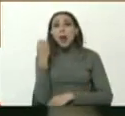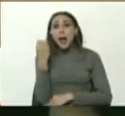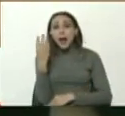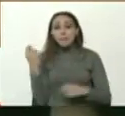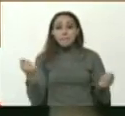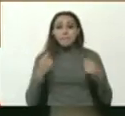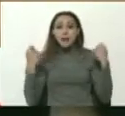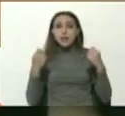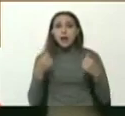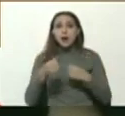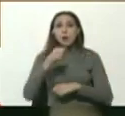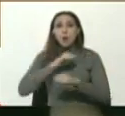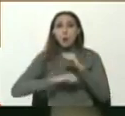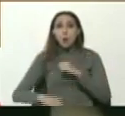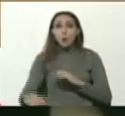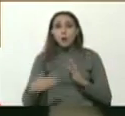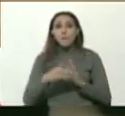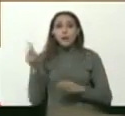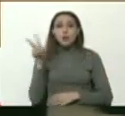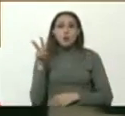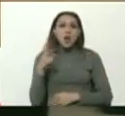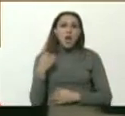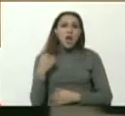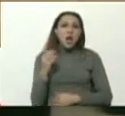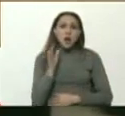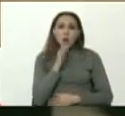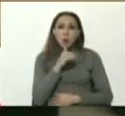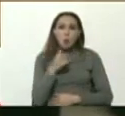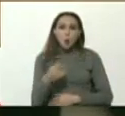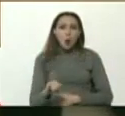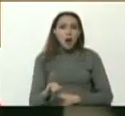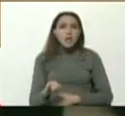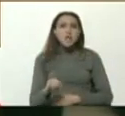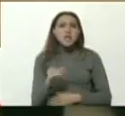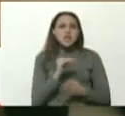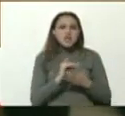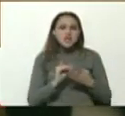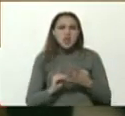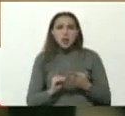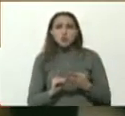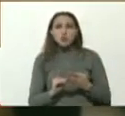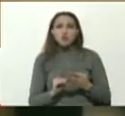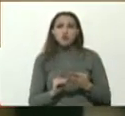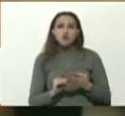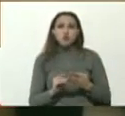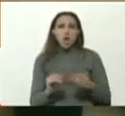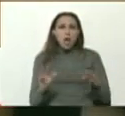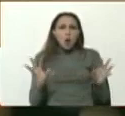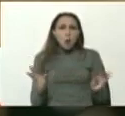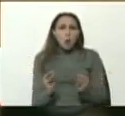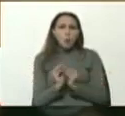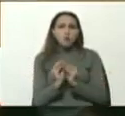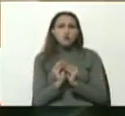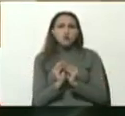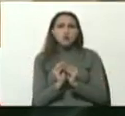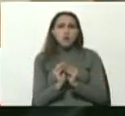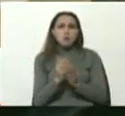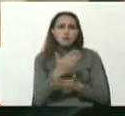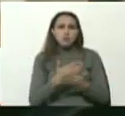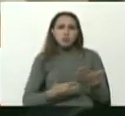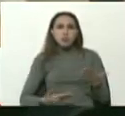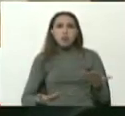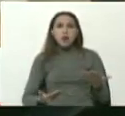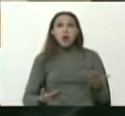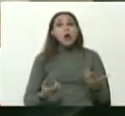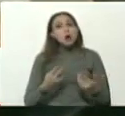Venezuela. Hay inexactitud de datos, hechos, contextos y conclusiones. No obstante, seguimos abiertos para